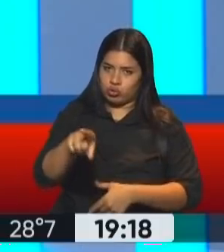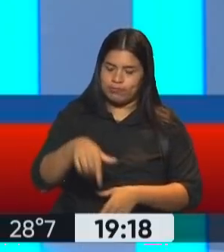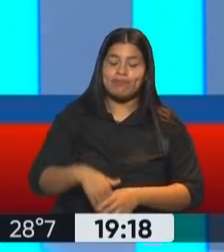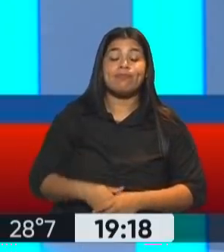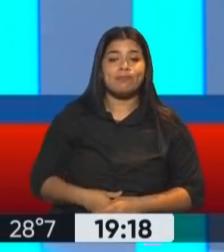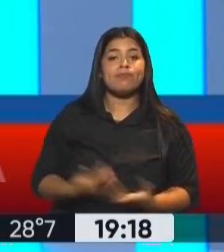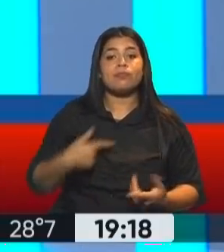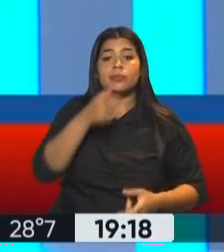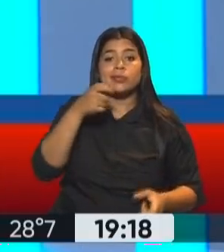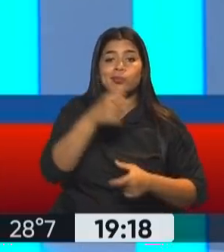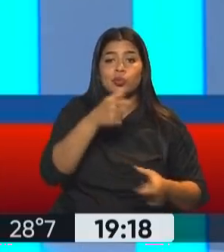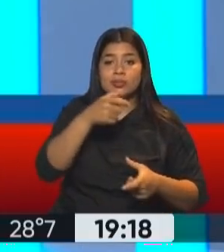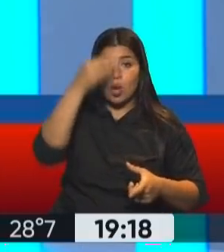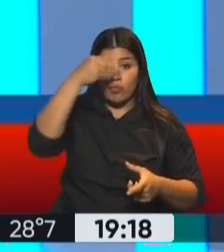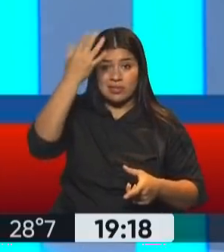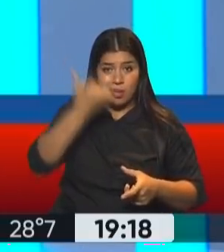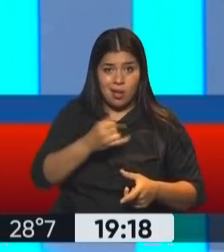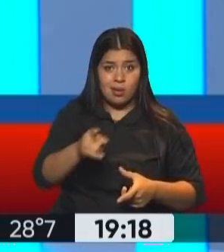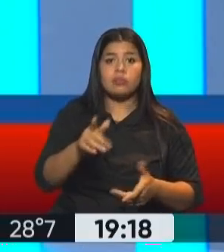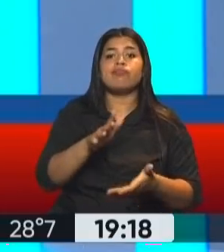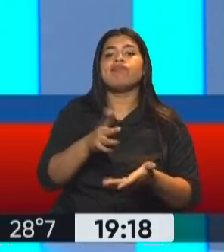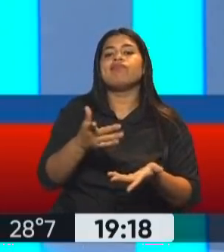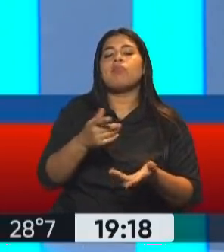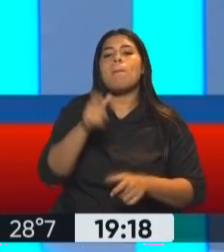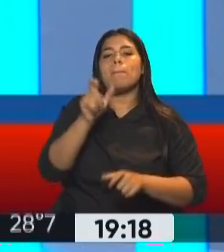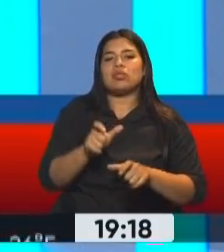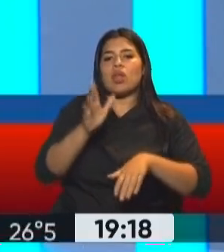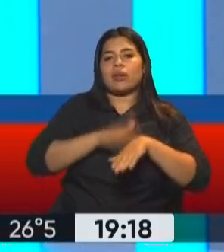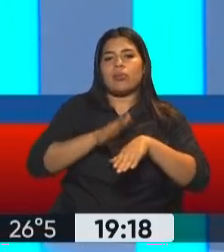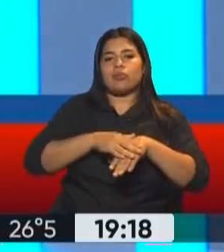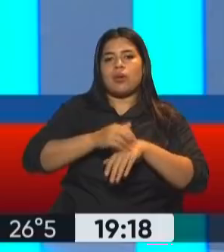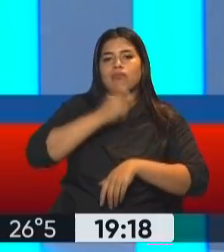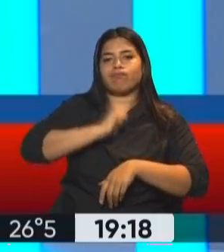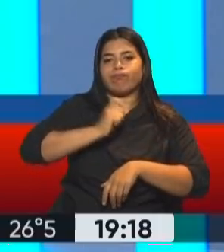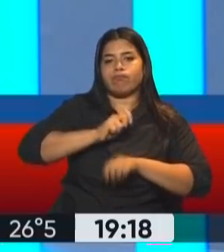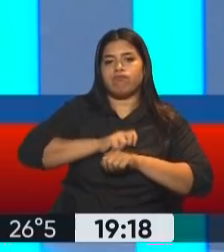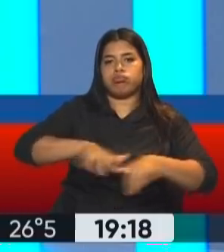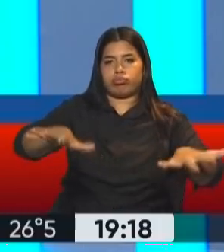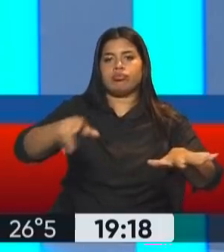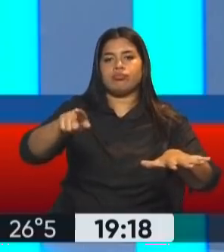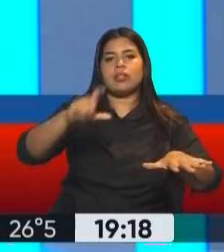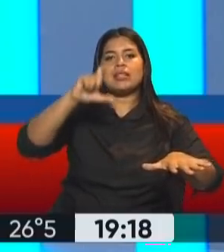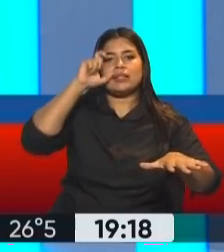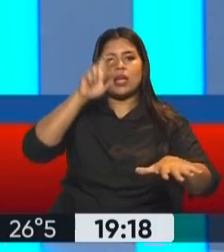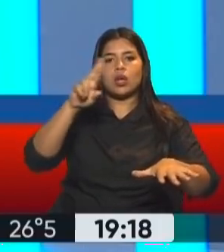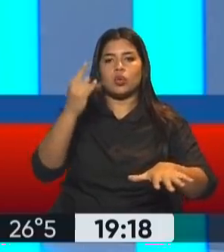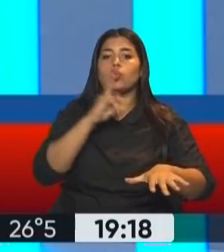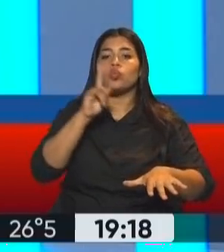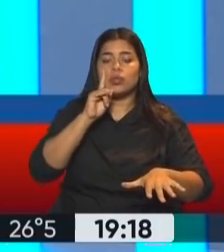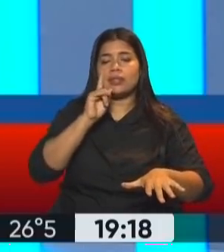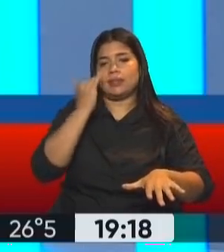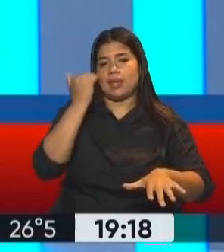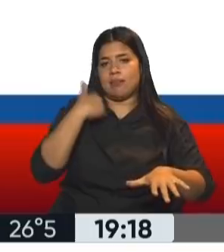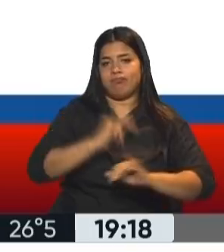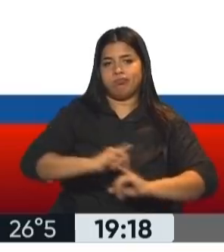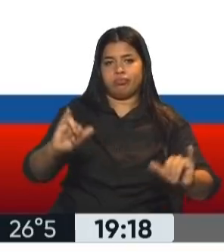hubo respuestas oficiales porque la portavoz de Presidencia, Gabriela Cerruti, también ya se manifestó sobre lo que